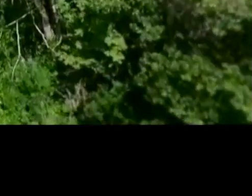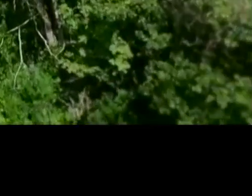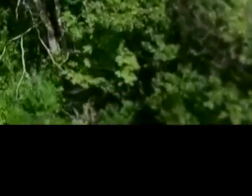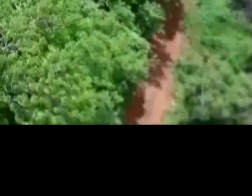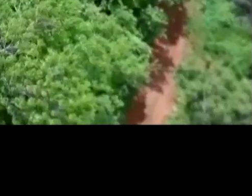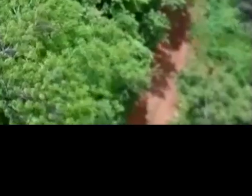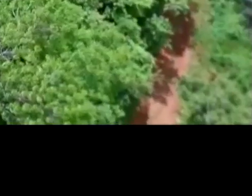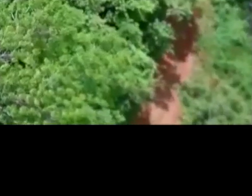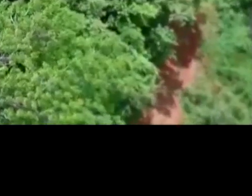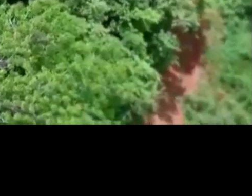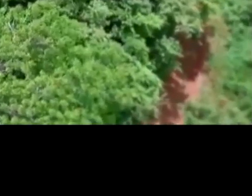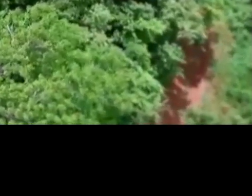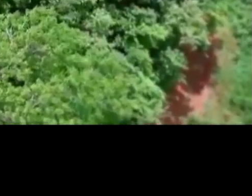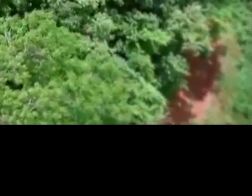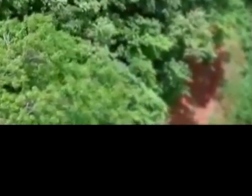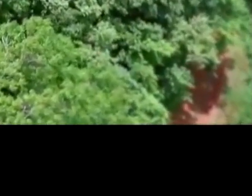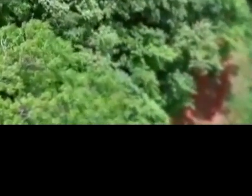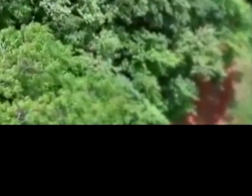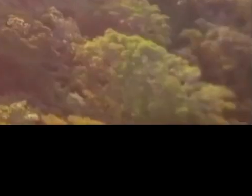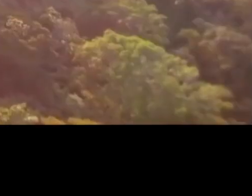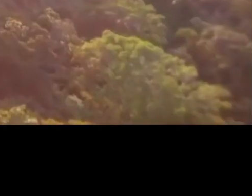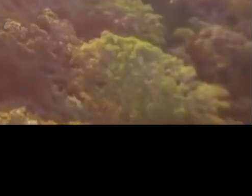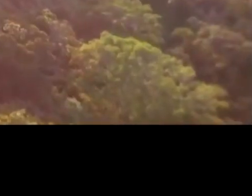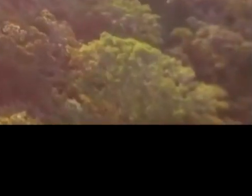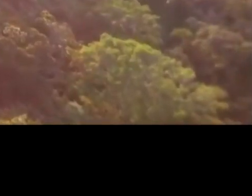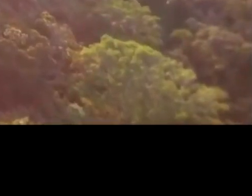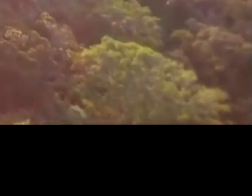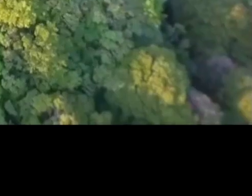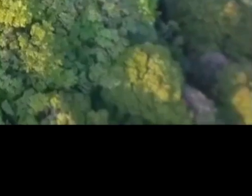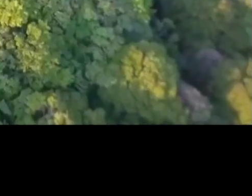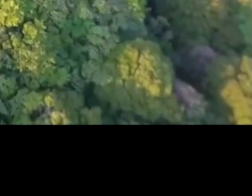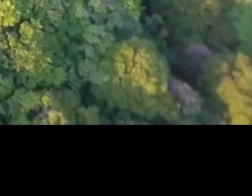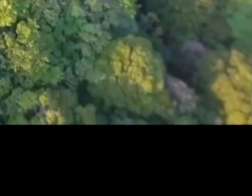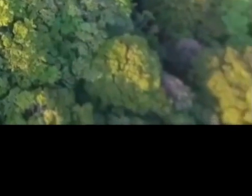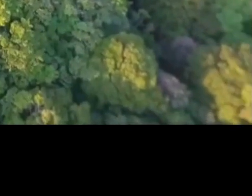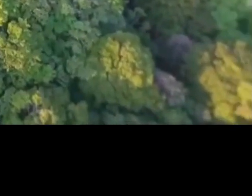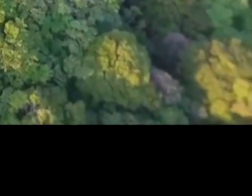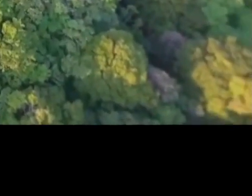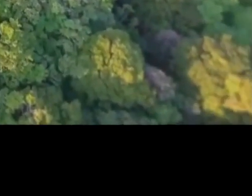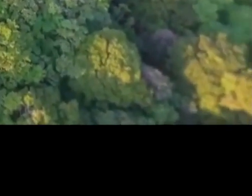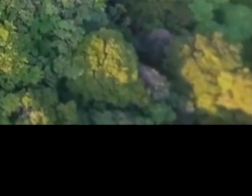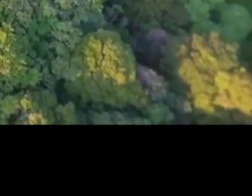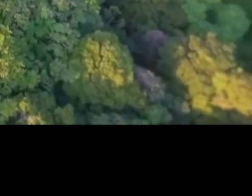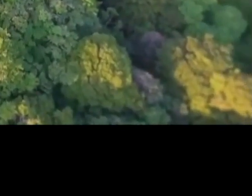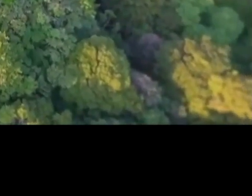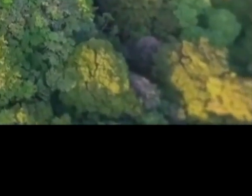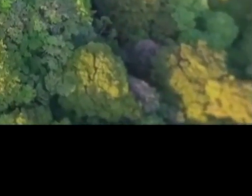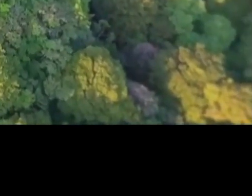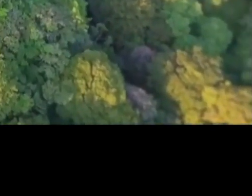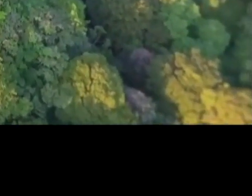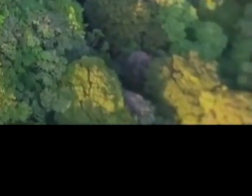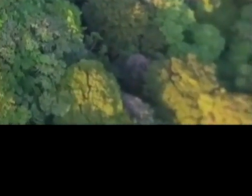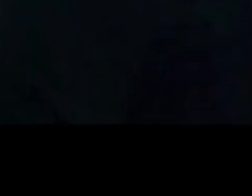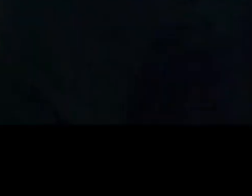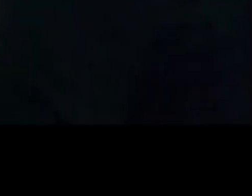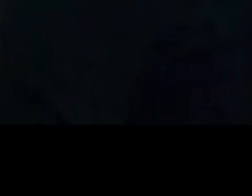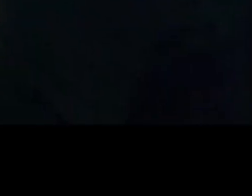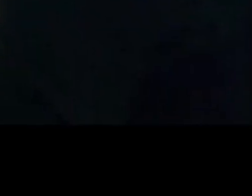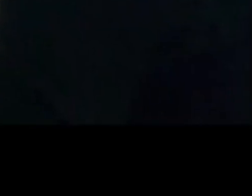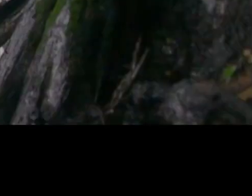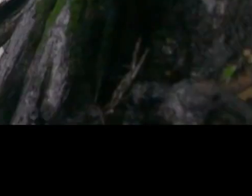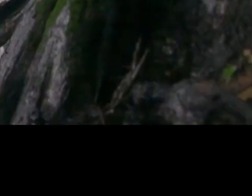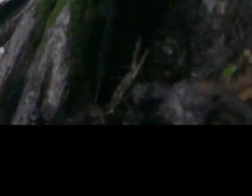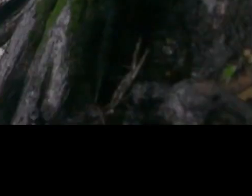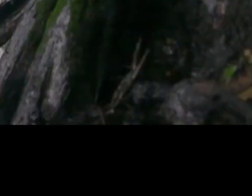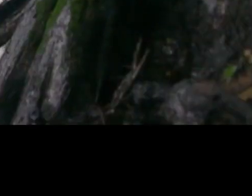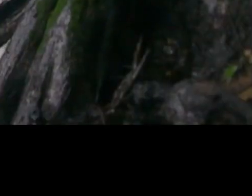son hábitats de plantas y animales promovamos la siembra y cuido de árboles para un aire más limpio cuidemos nuestra